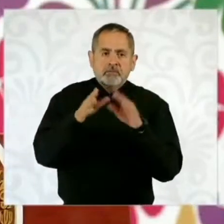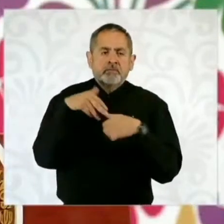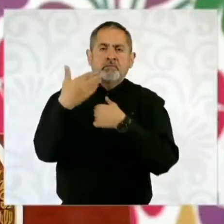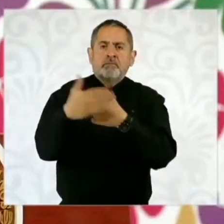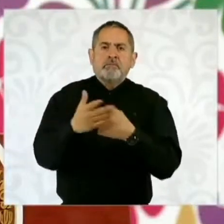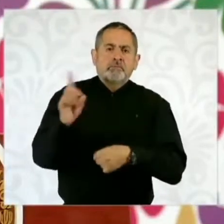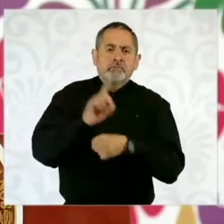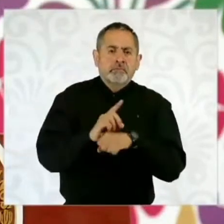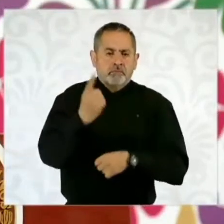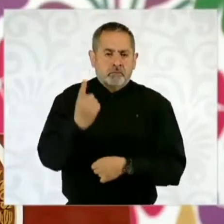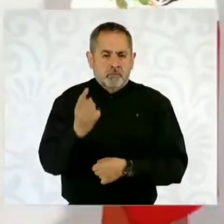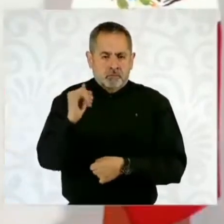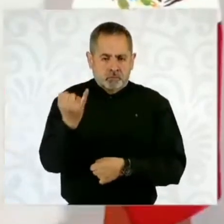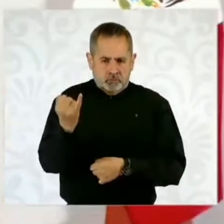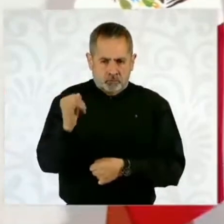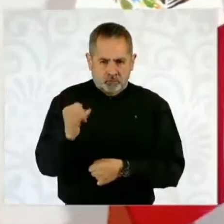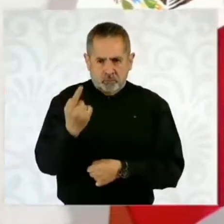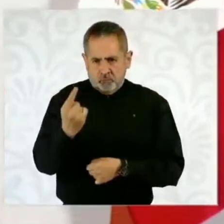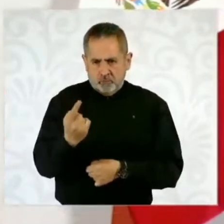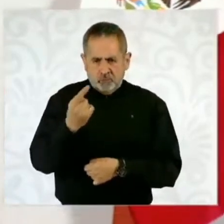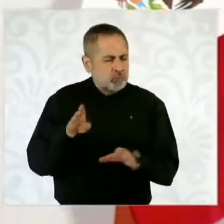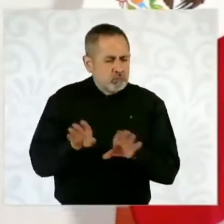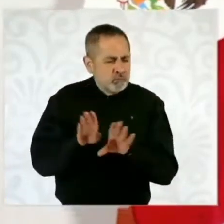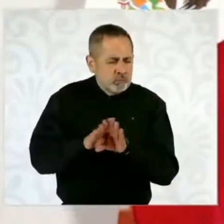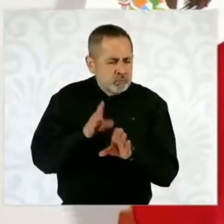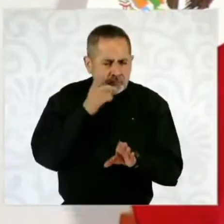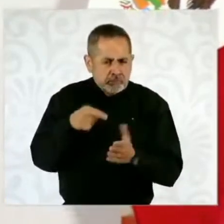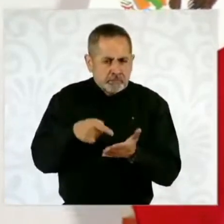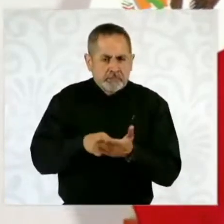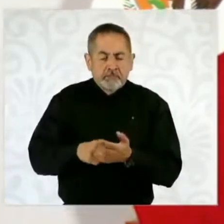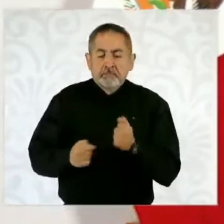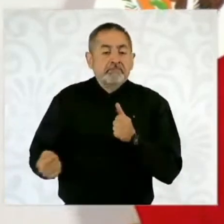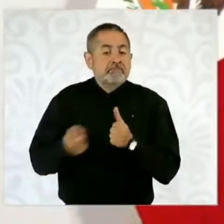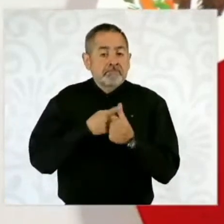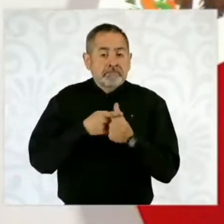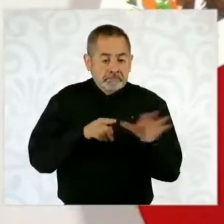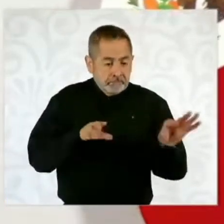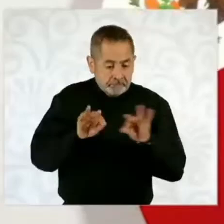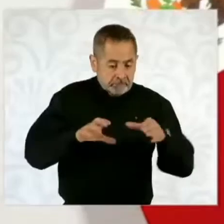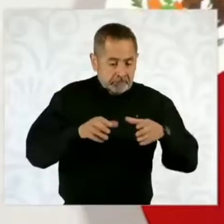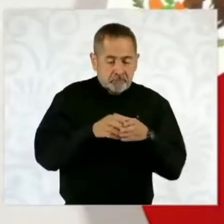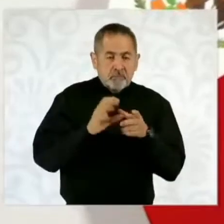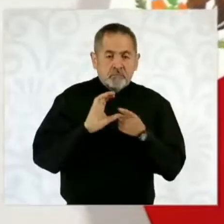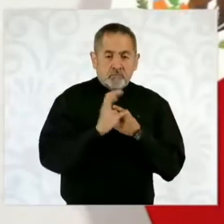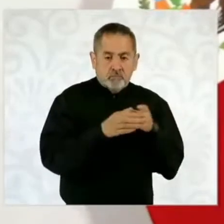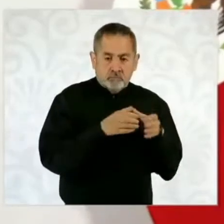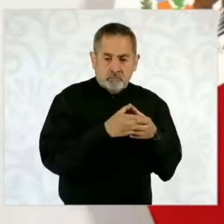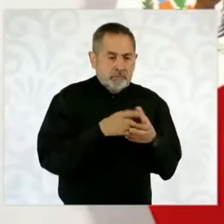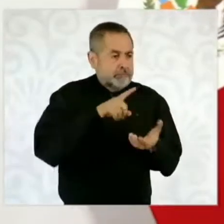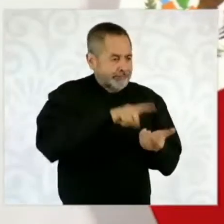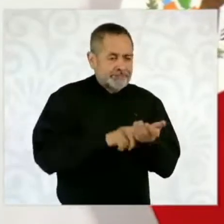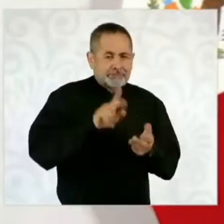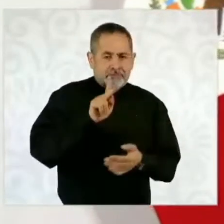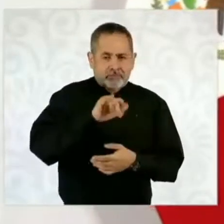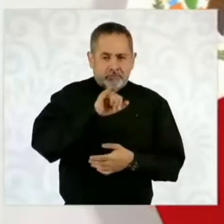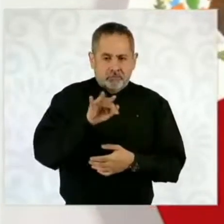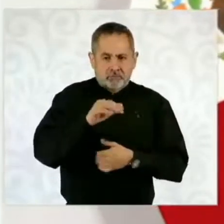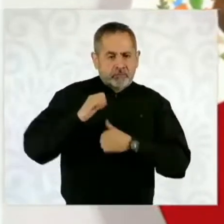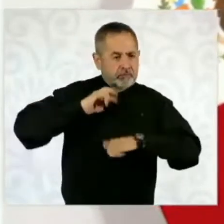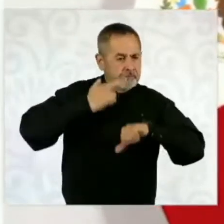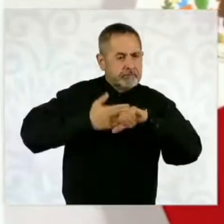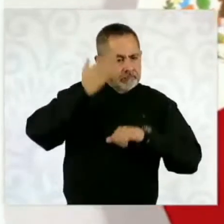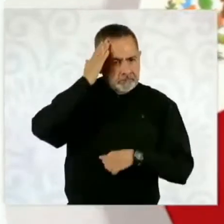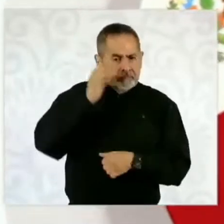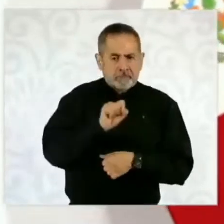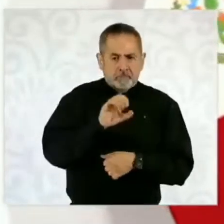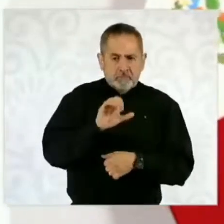junio. ¿Cuál es este mecanismo? Se forma un comité en el Poder Judicial que coordina la Suprema Corte de